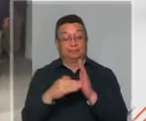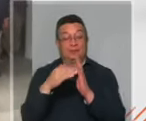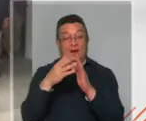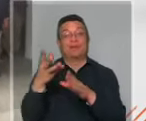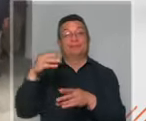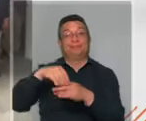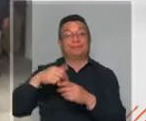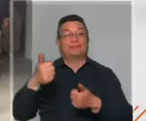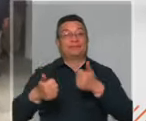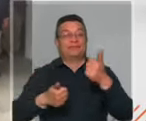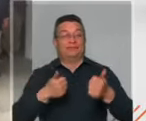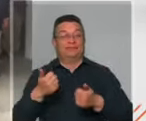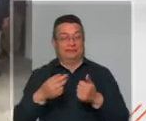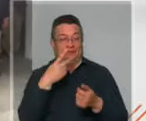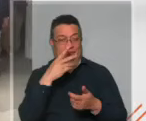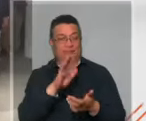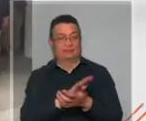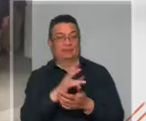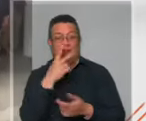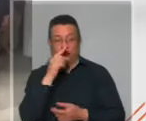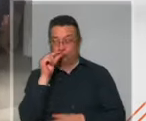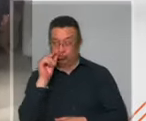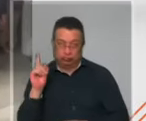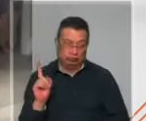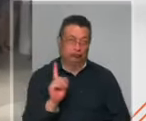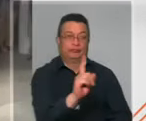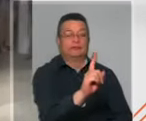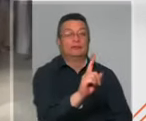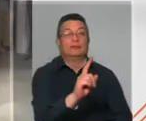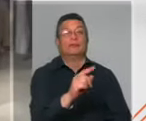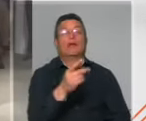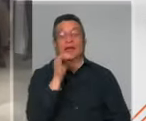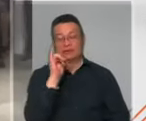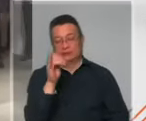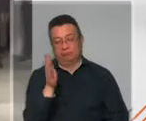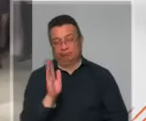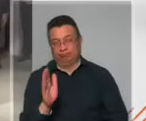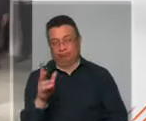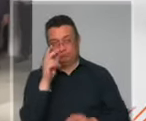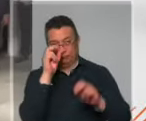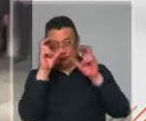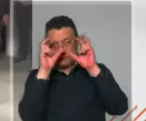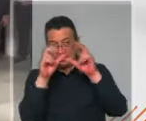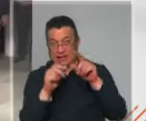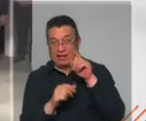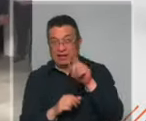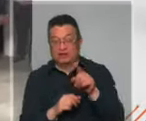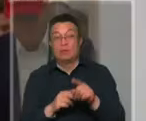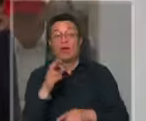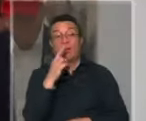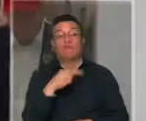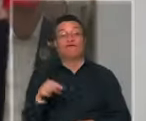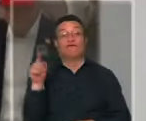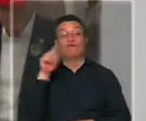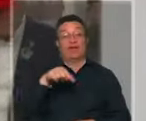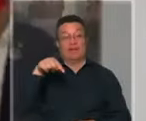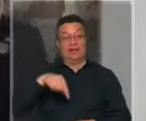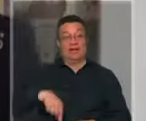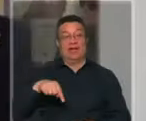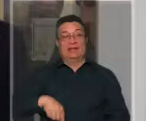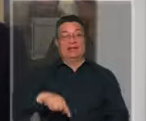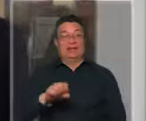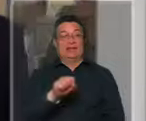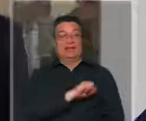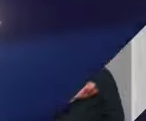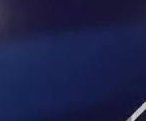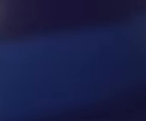fiesta anticipada, estamos a la espera de su salida. Gracias, Sole, vamos a seguir pendientes entonces de aquello. Volvemos acá al estudio,